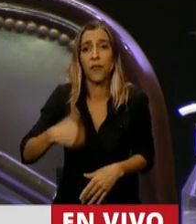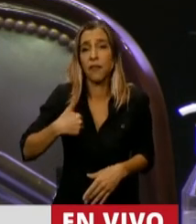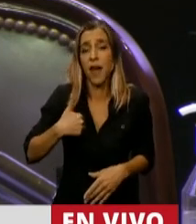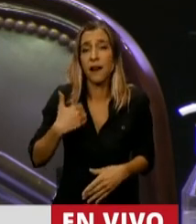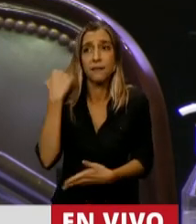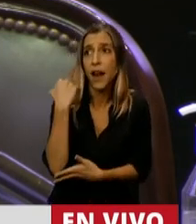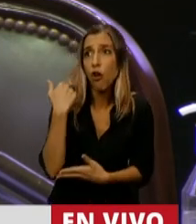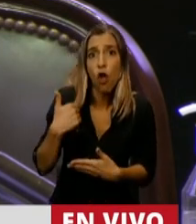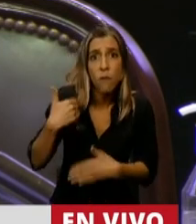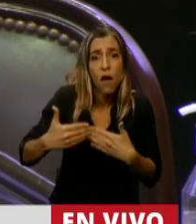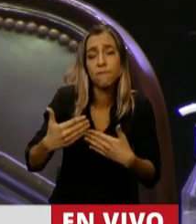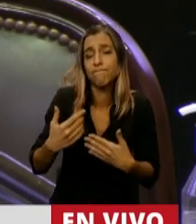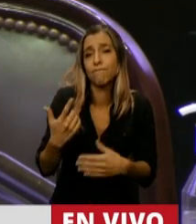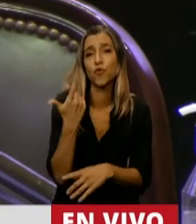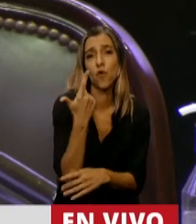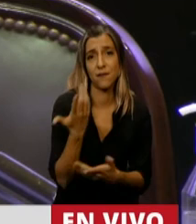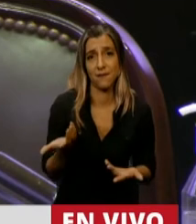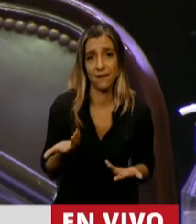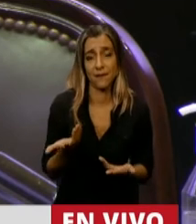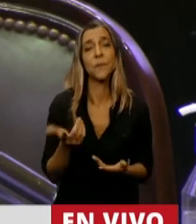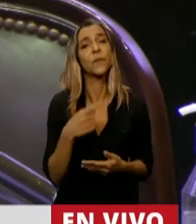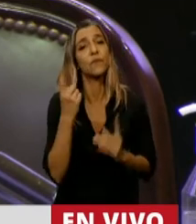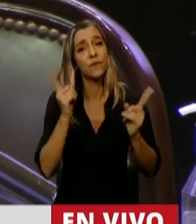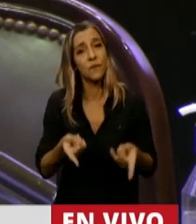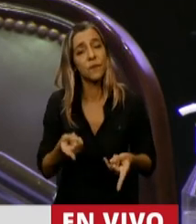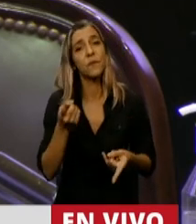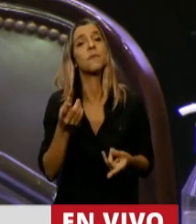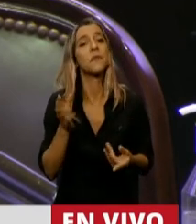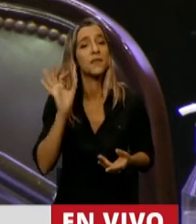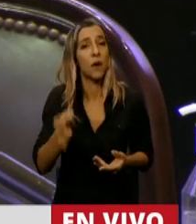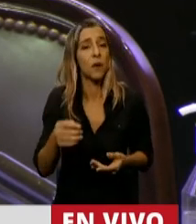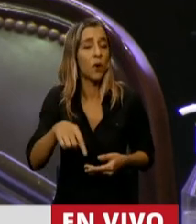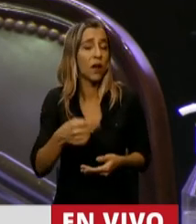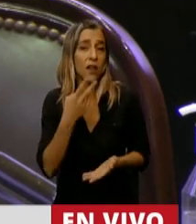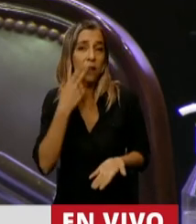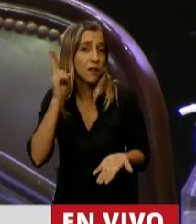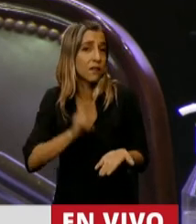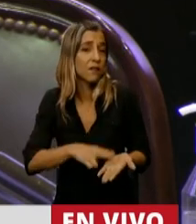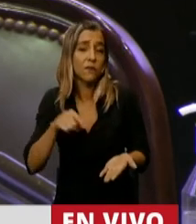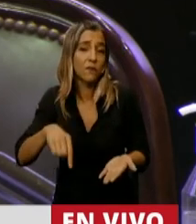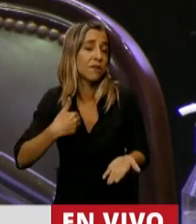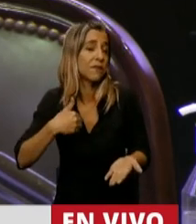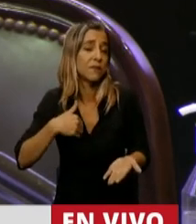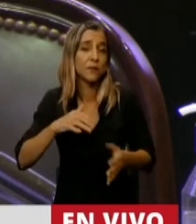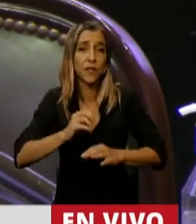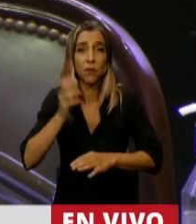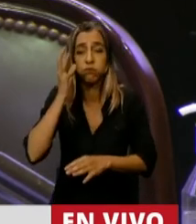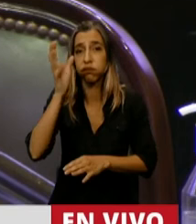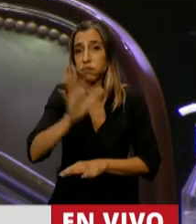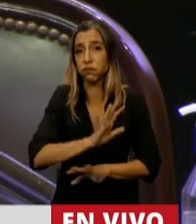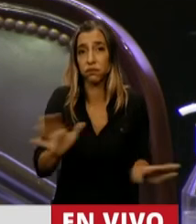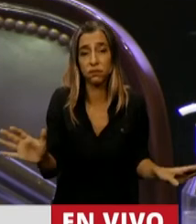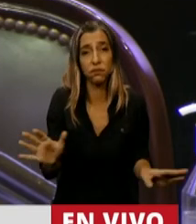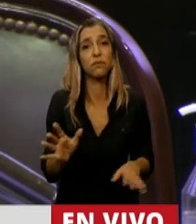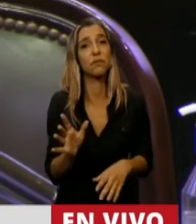Si además le sumamos la enorme, la altísima carga tributaria que tiene nuestro país, el desprecio que se